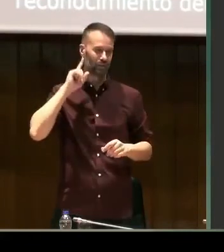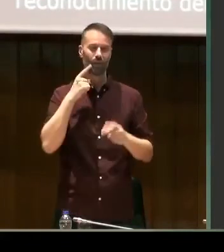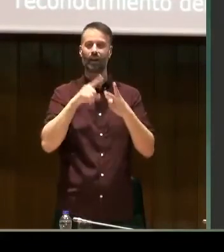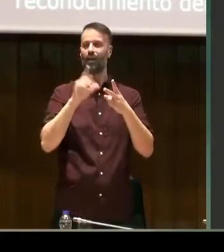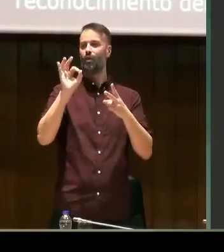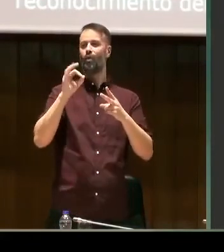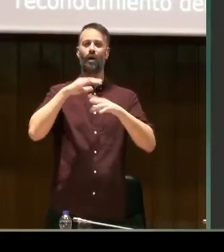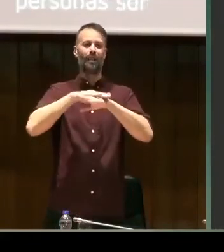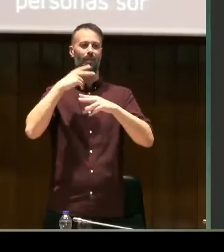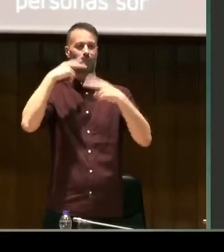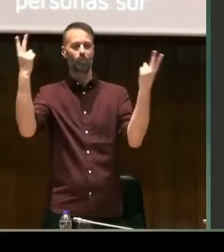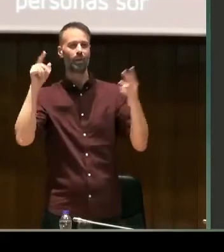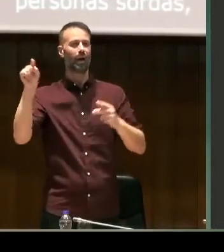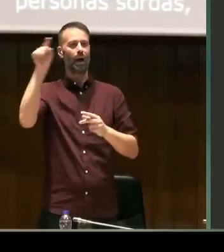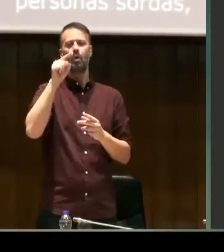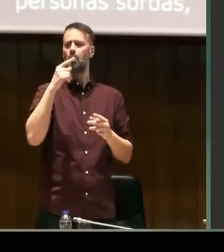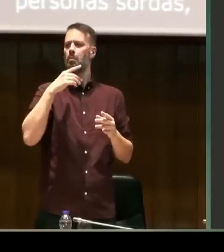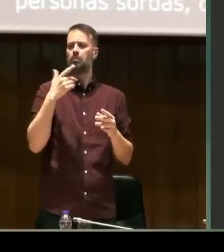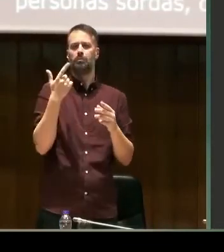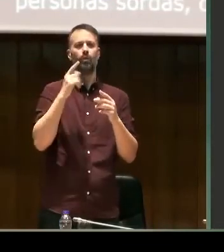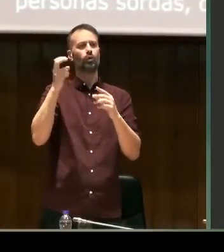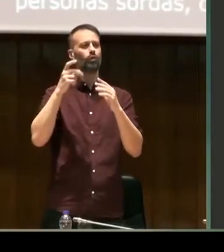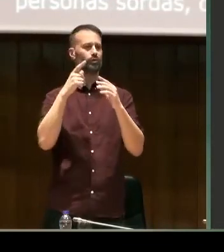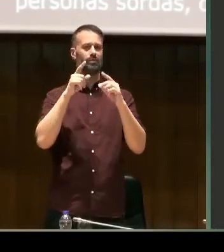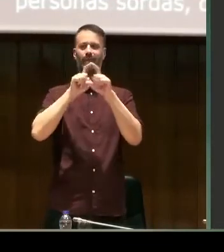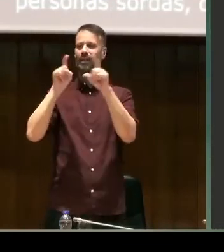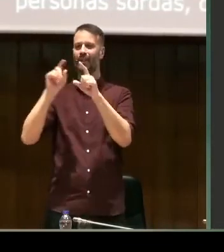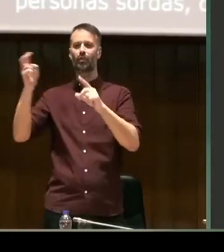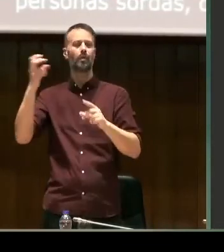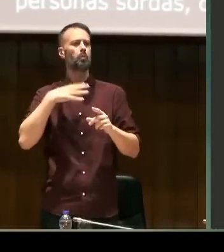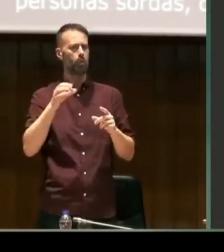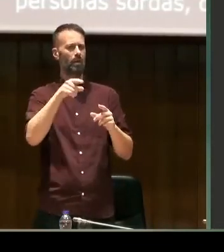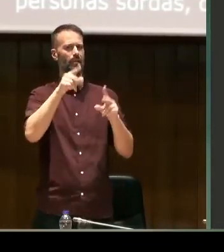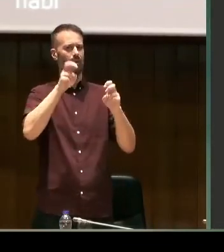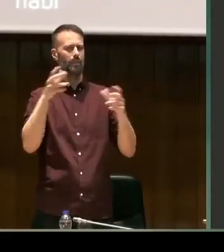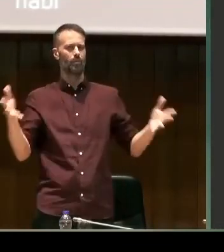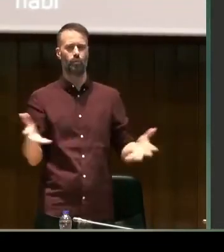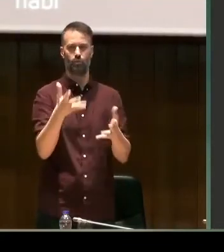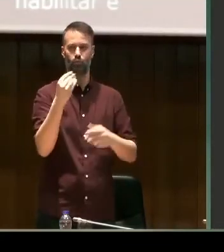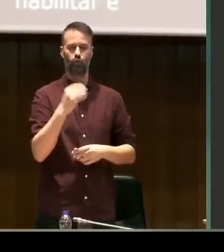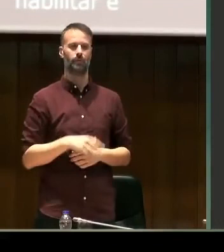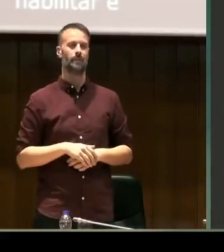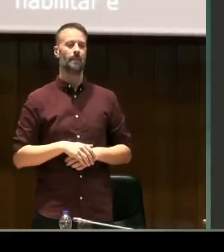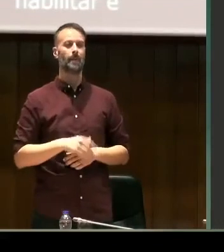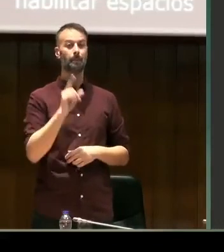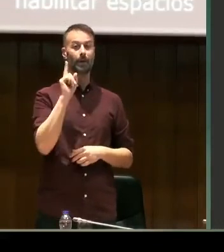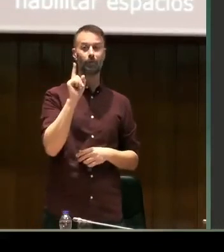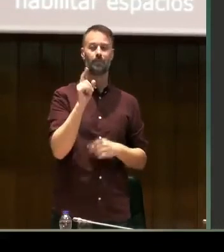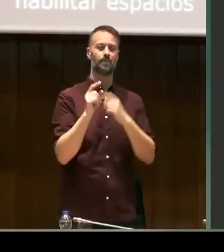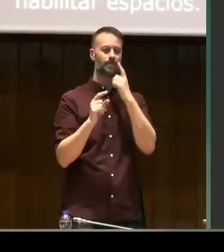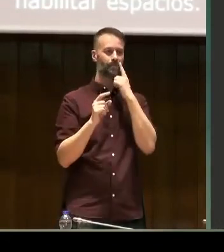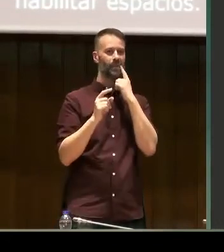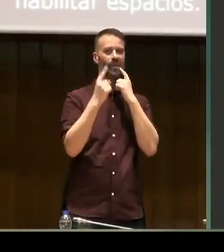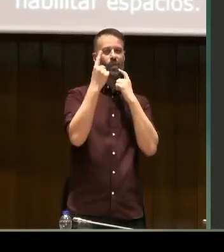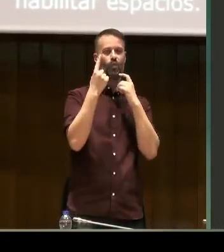Este es un papel que puede jugar el propio movimiento asociativo de personas sordas o las administraciones públicas, incluso otros agentes sociales, que pueden ser un canal